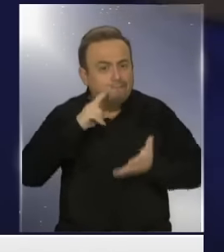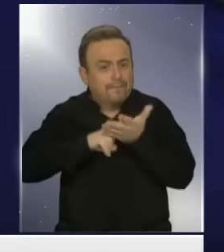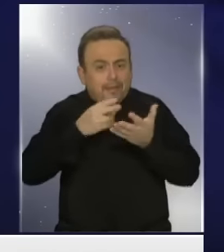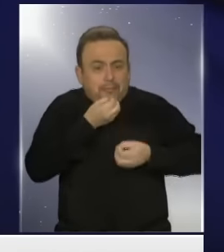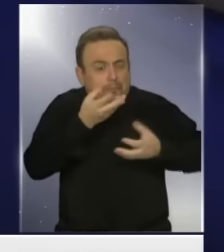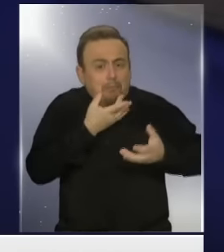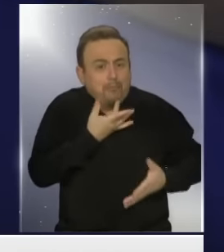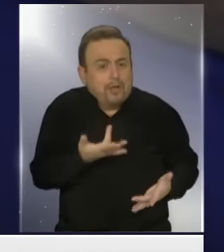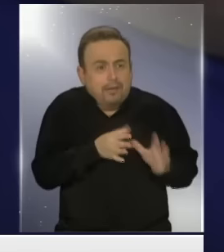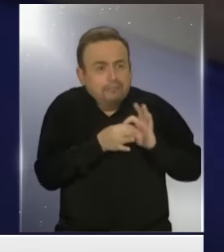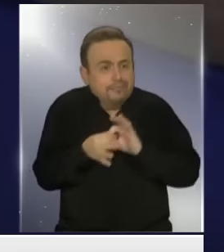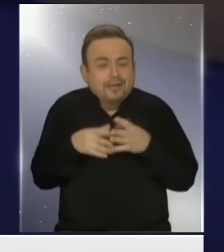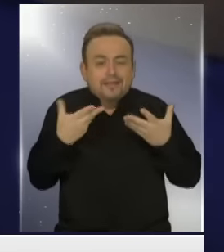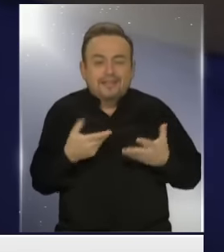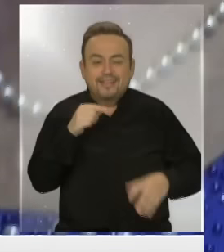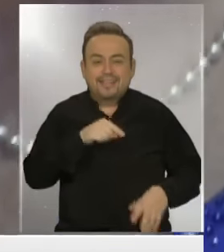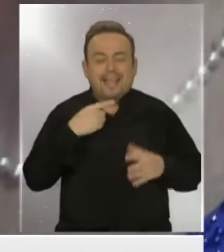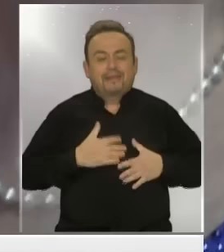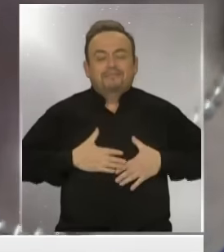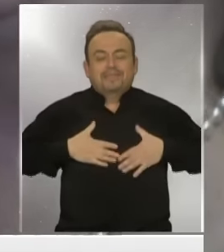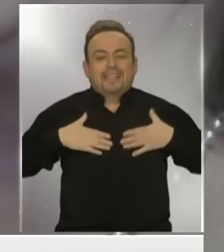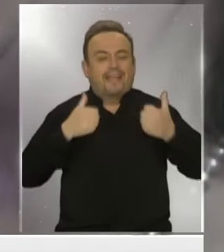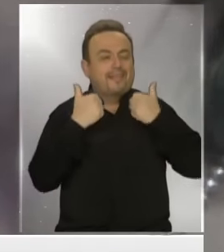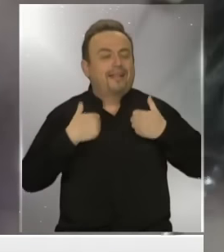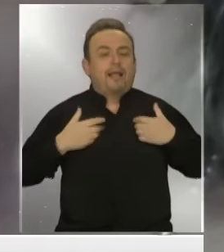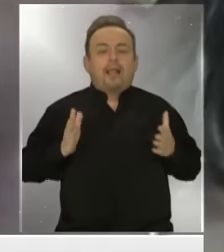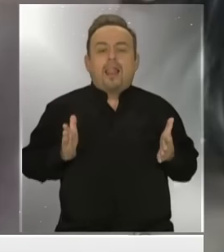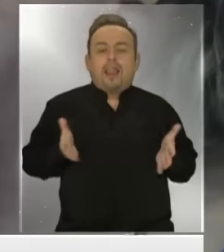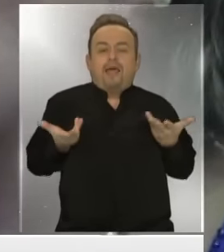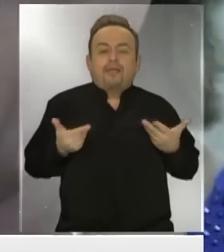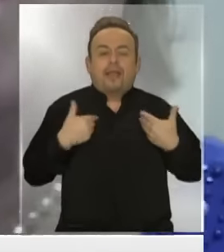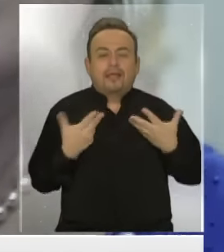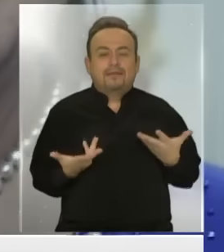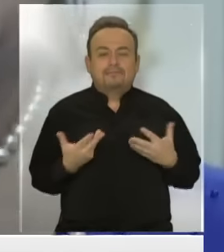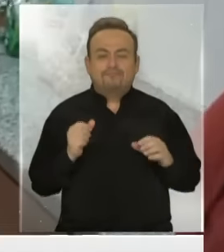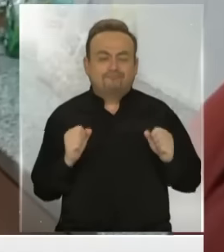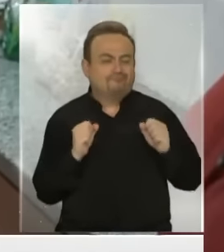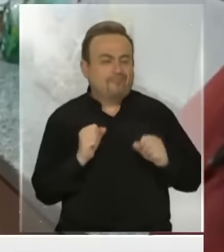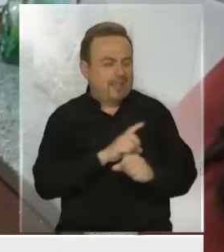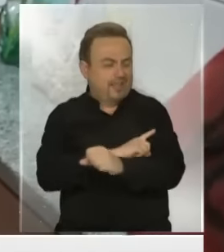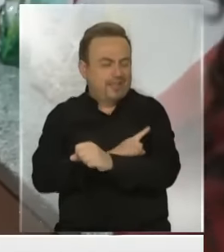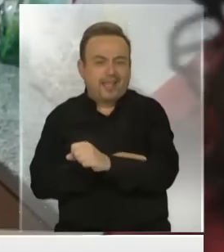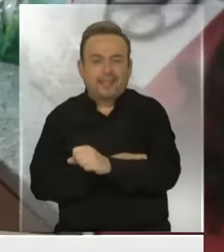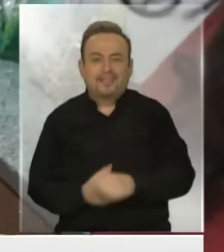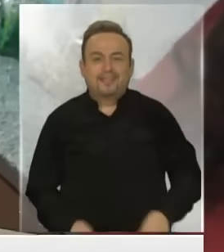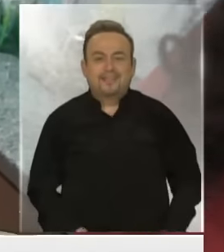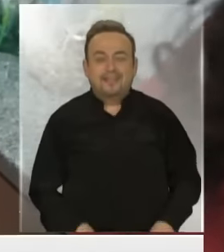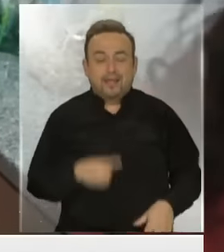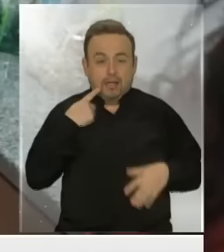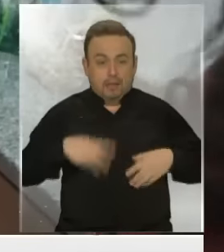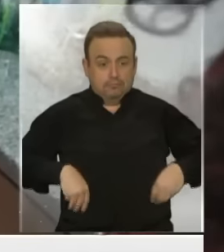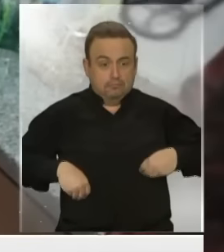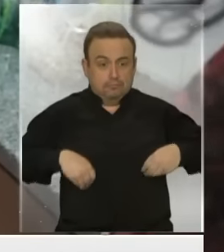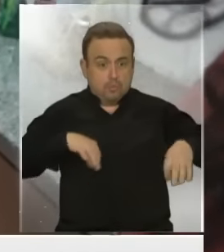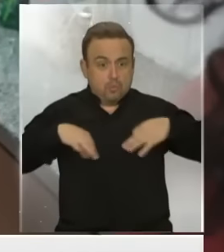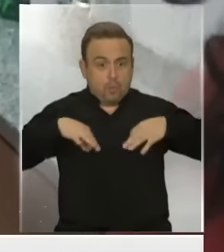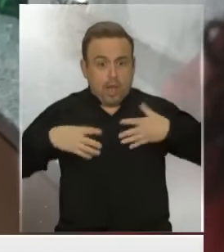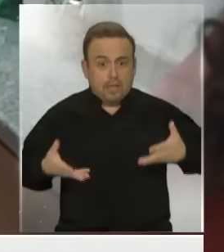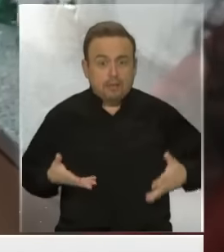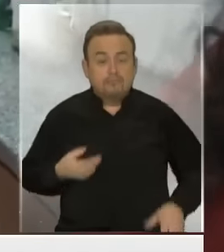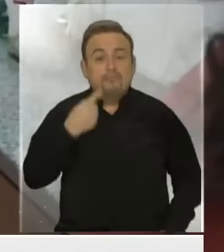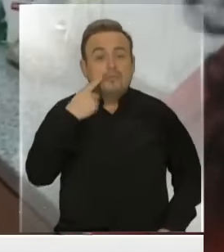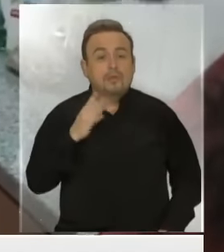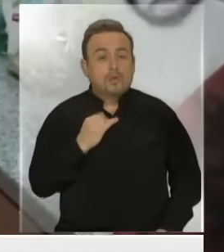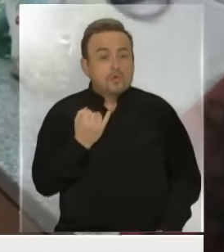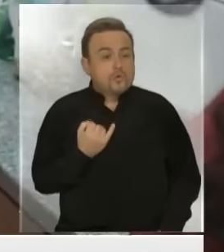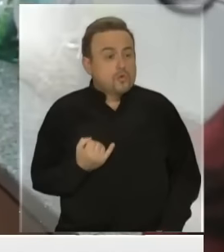decir la razón. Me siento bien, me siento más liviana. Mira el jean. ¿Te queda más suelto? Mira. ¿Y